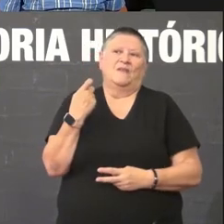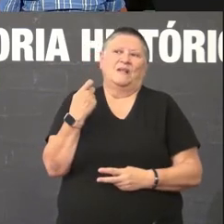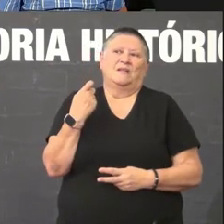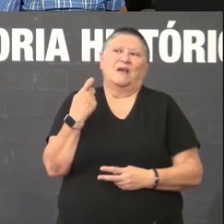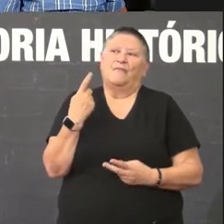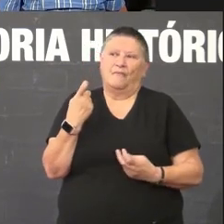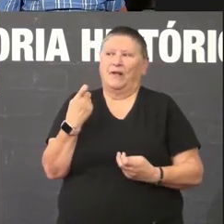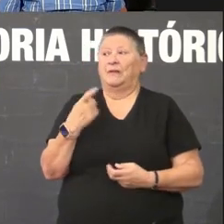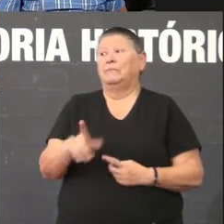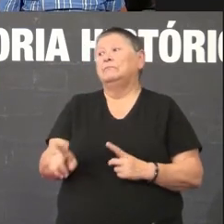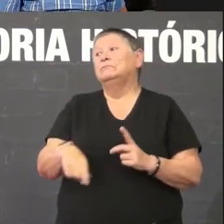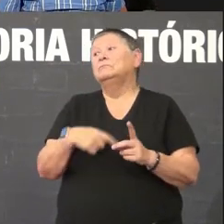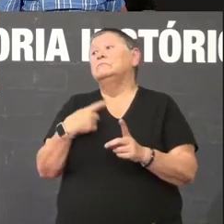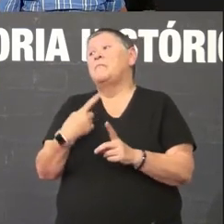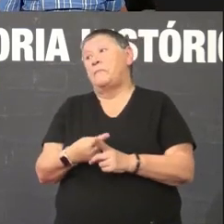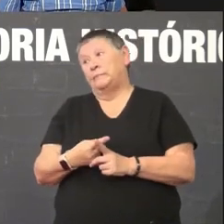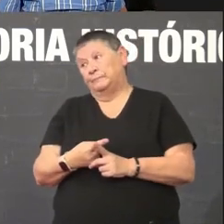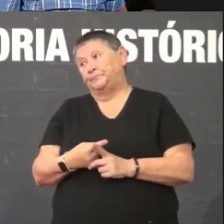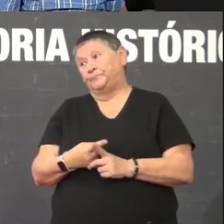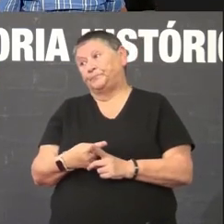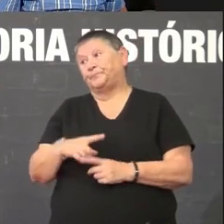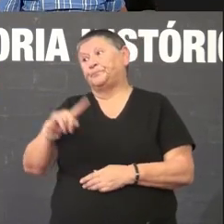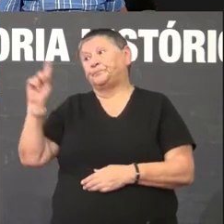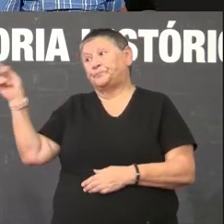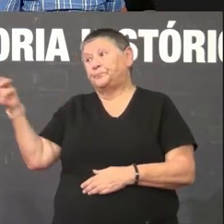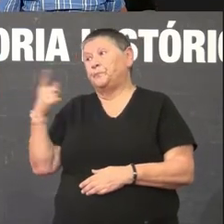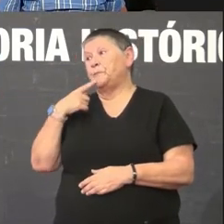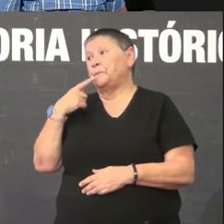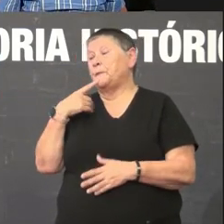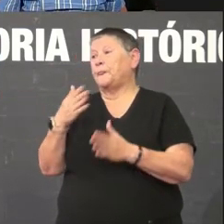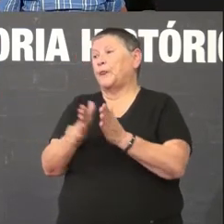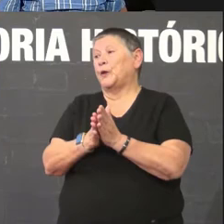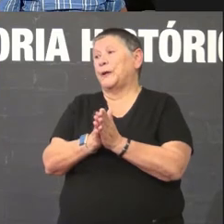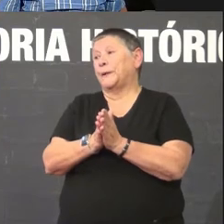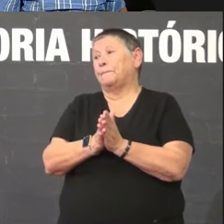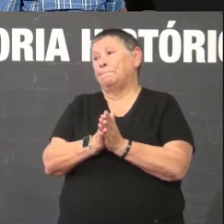Ademais, collendo o que decía o compañeiro,